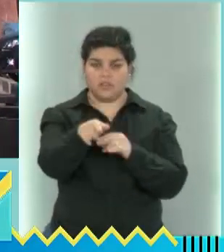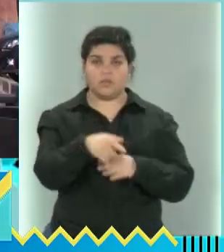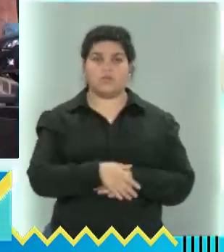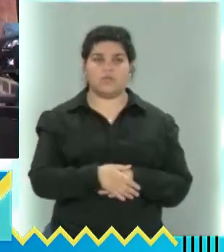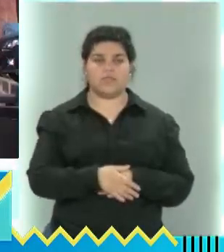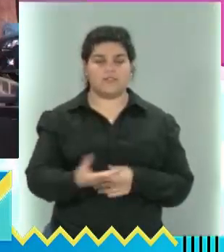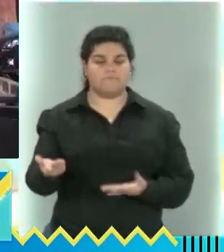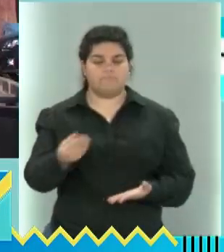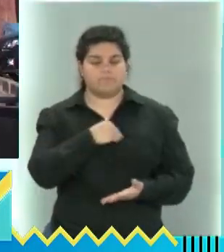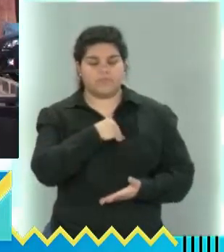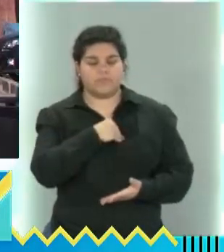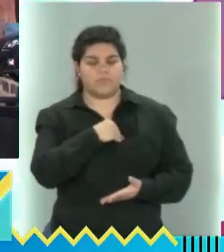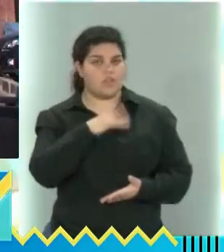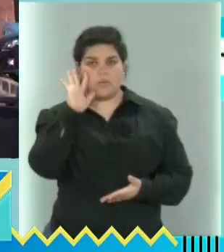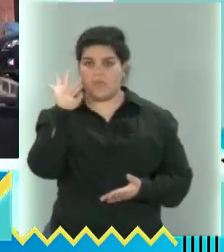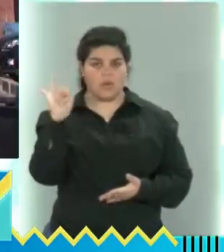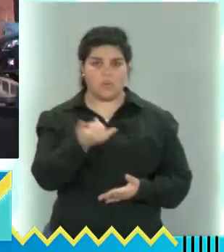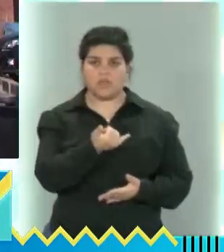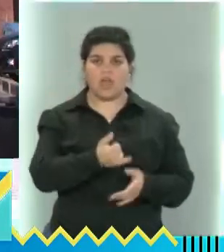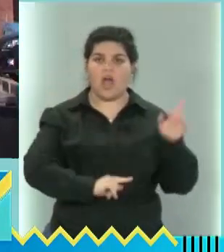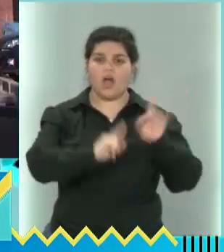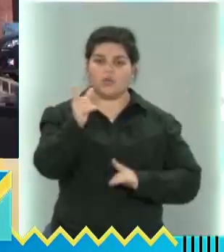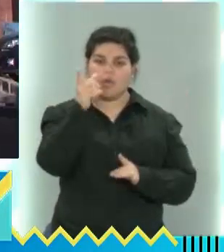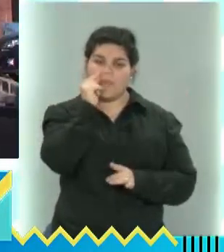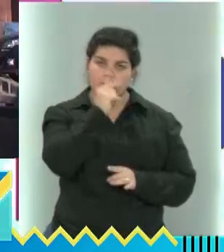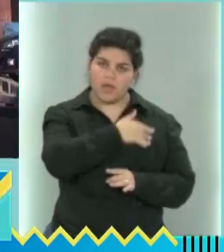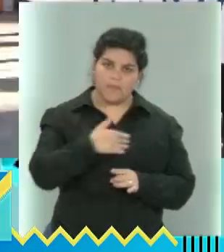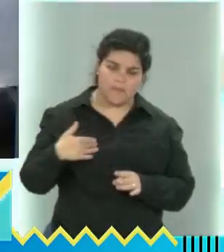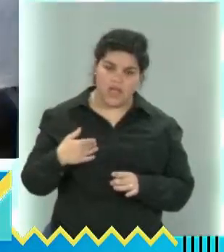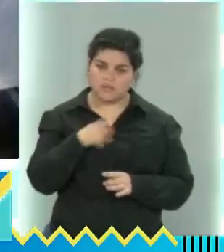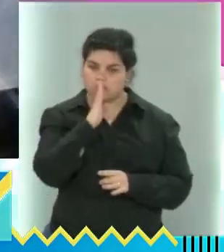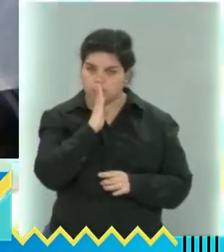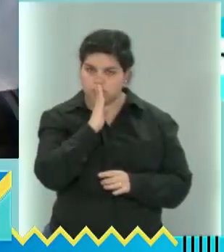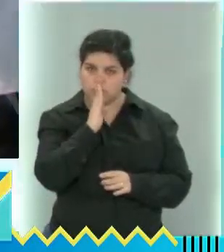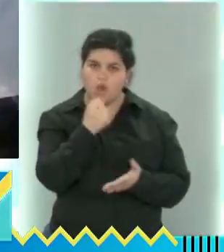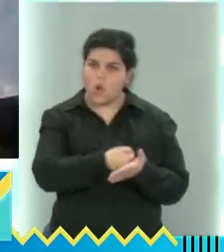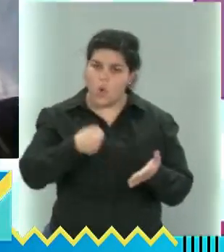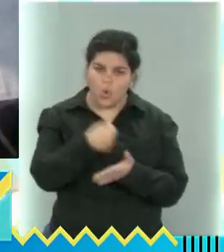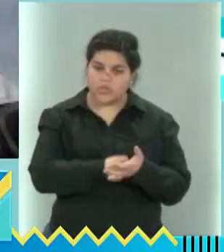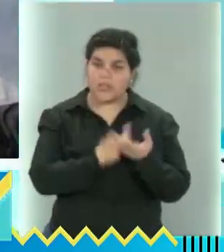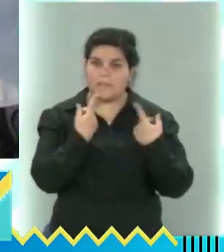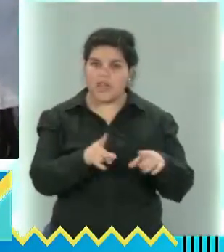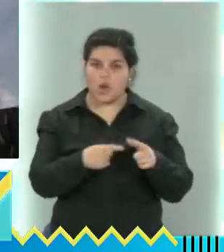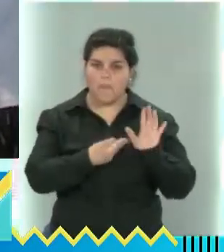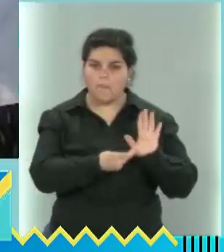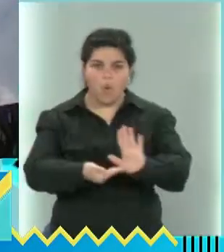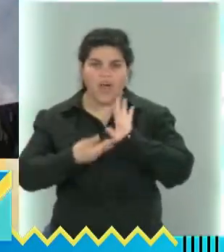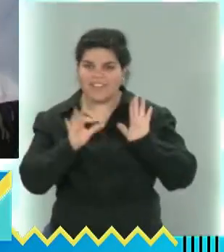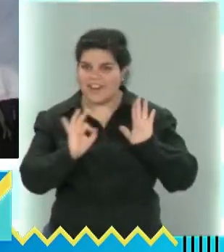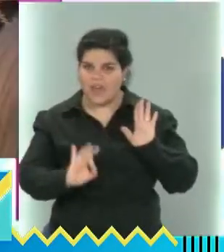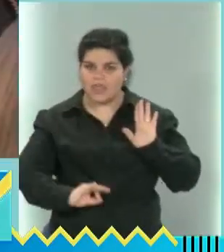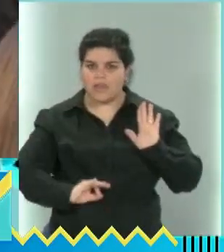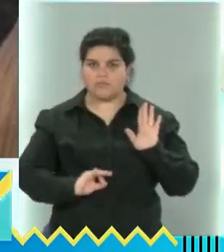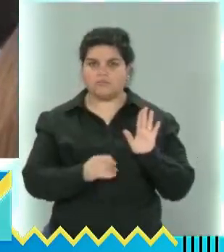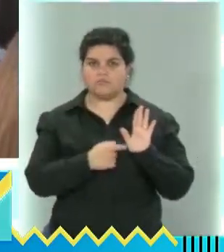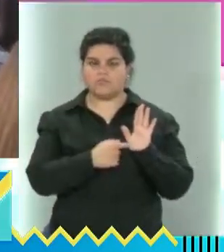haberme dado cuenta antes de la lucha de algunos papás en este silencio, en esto que ha sido invisible. Y